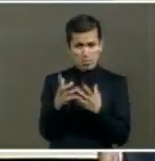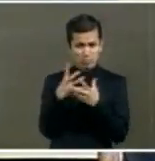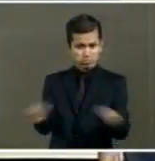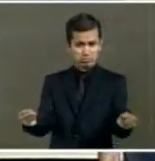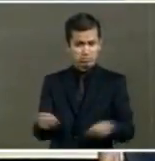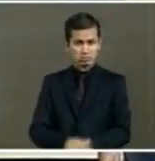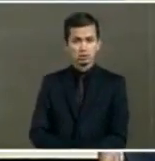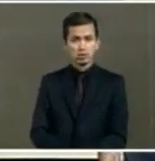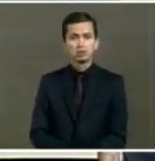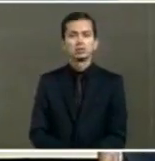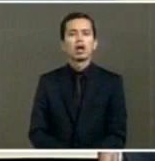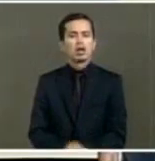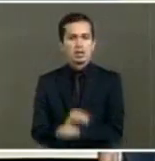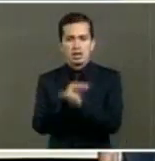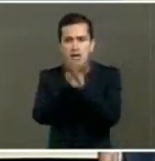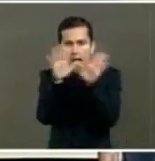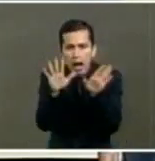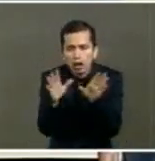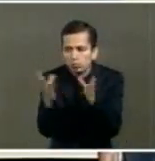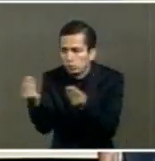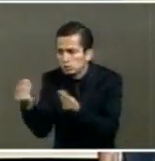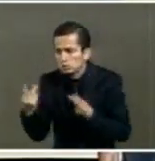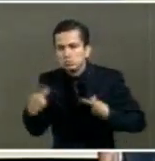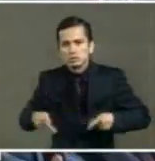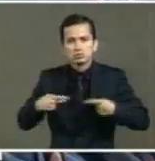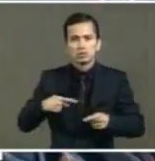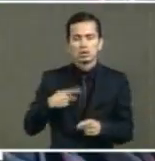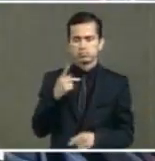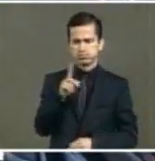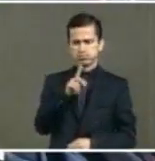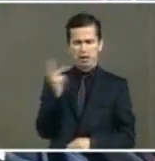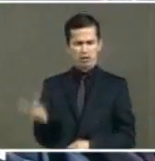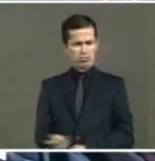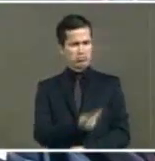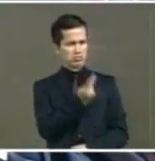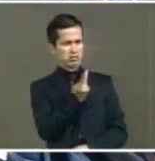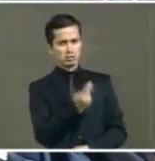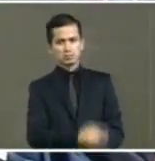es válida la pregunta que mucha gente se hace.